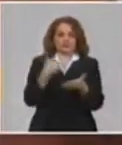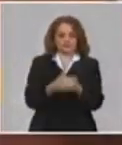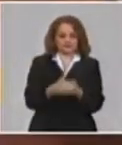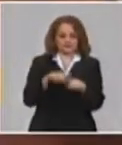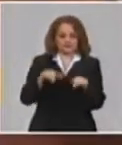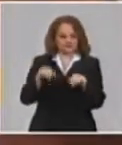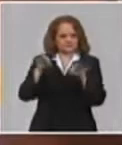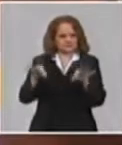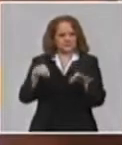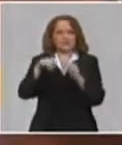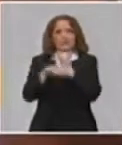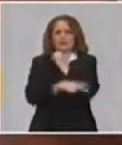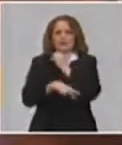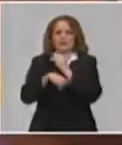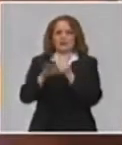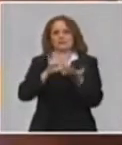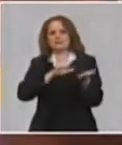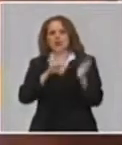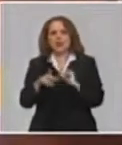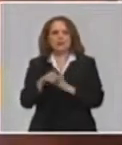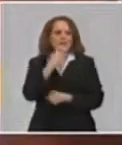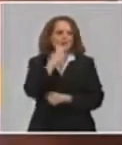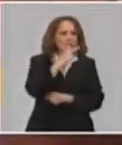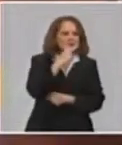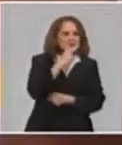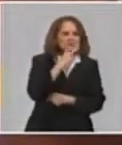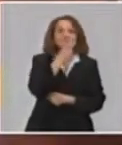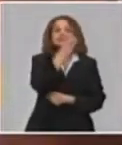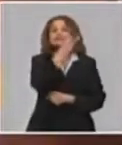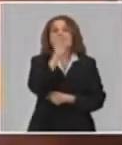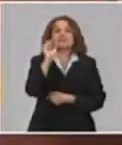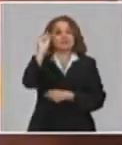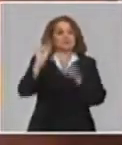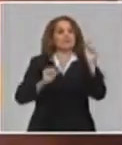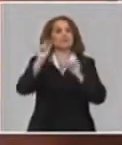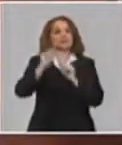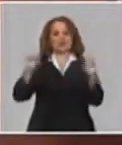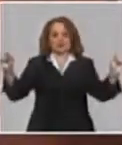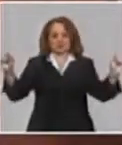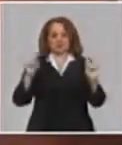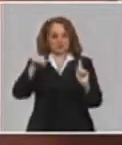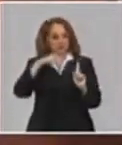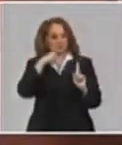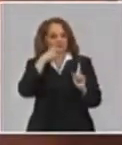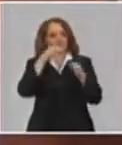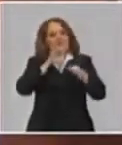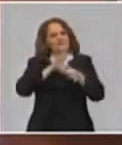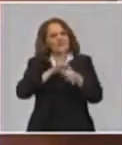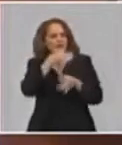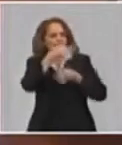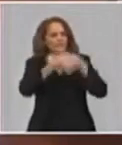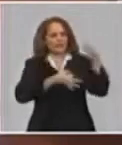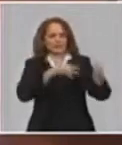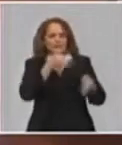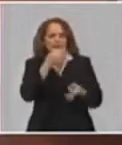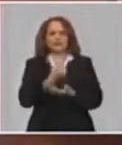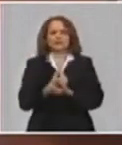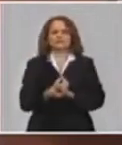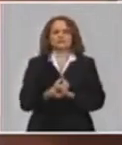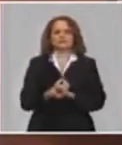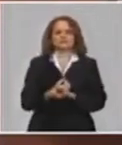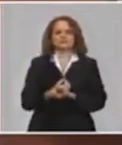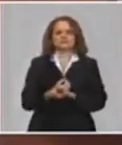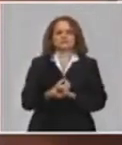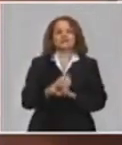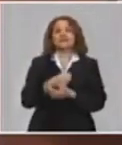brindado más de 300 atenciones médicas a pacientes enfermos. Y se han realizado más de